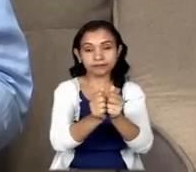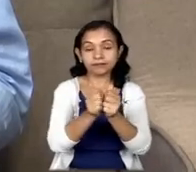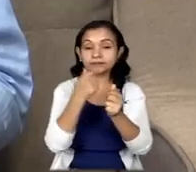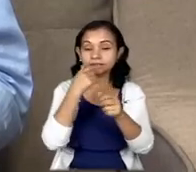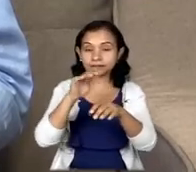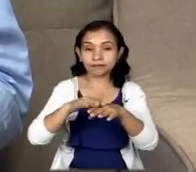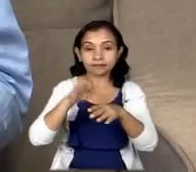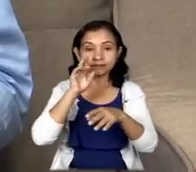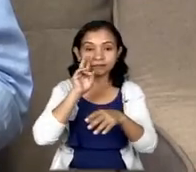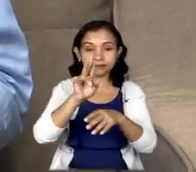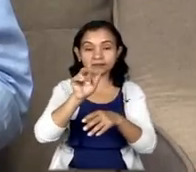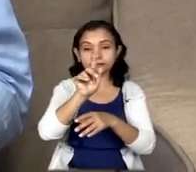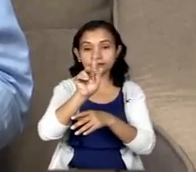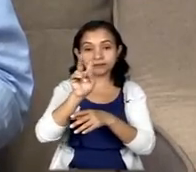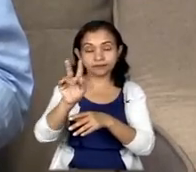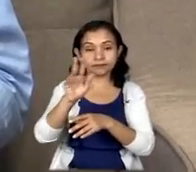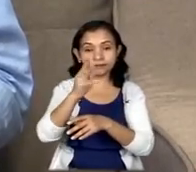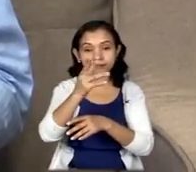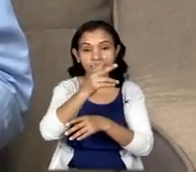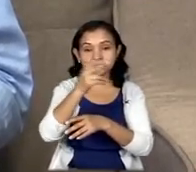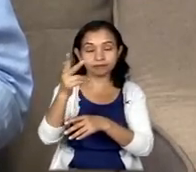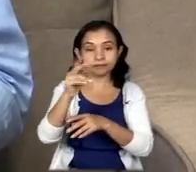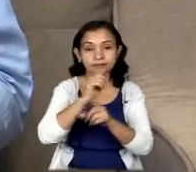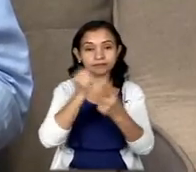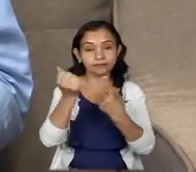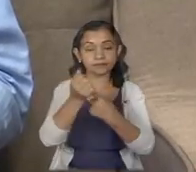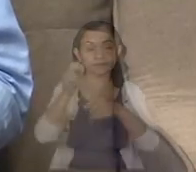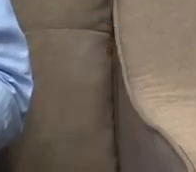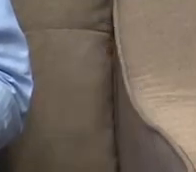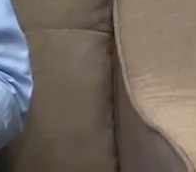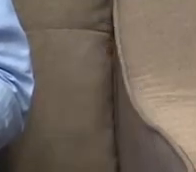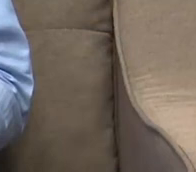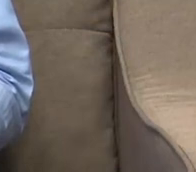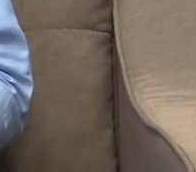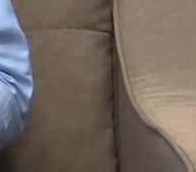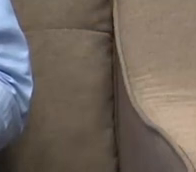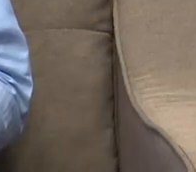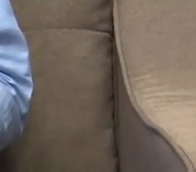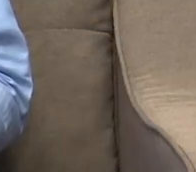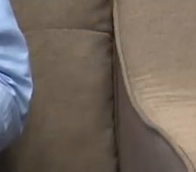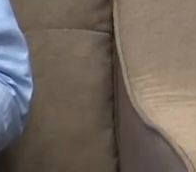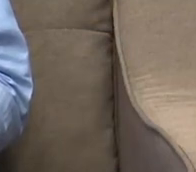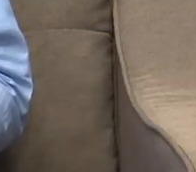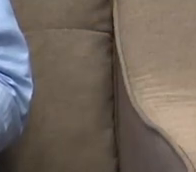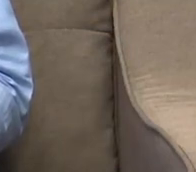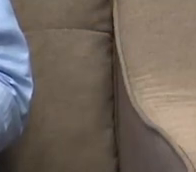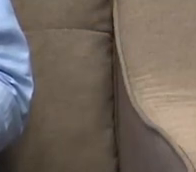a que se quede en sintonía del canal parlamentario, el canal de la Asamblea Nacional. Estuvo con ustedes Elmer Marcia.